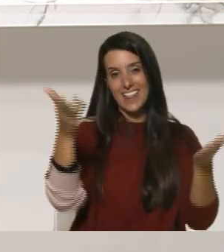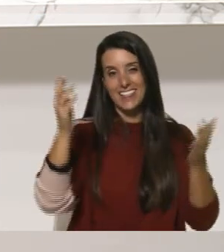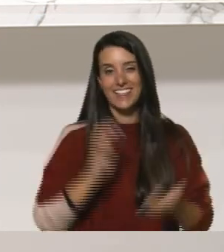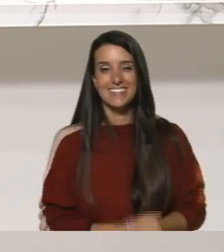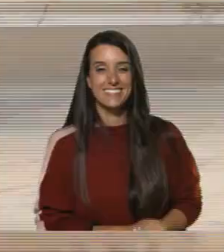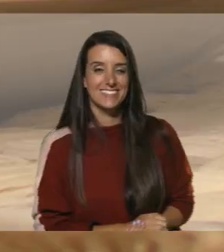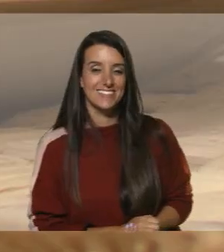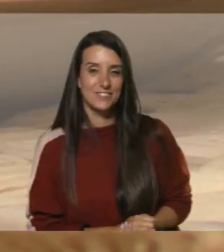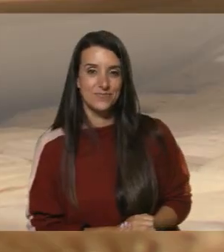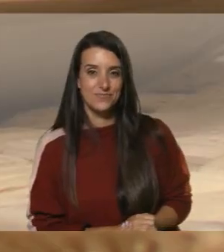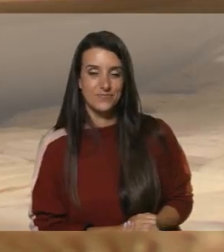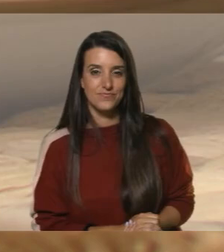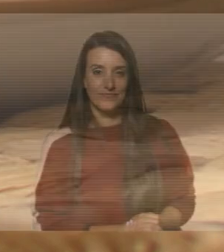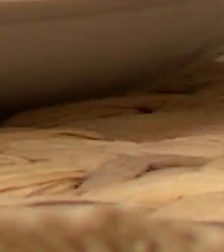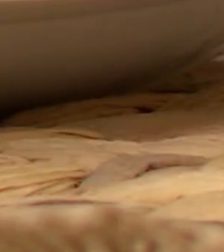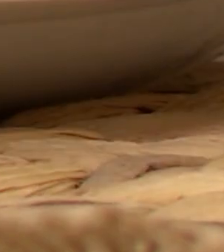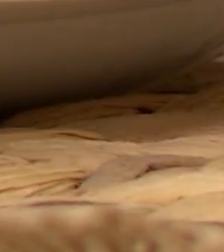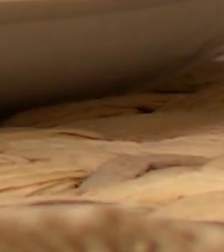Adelante, gracias.